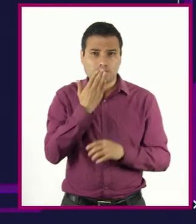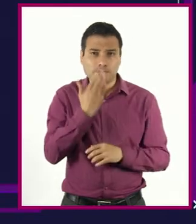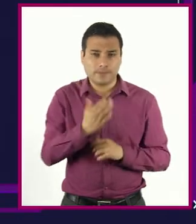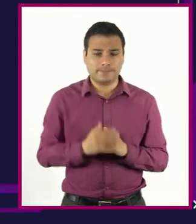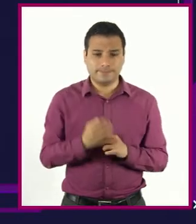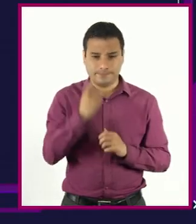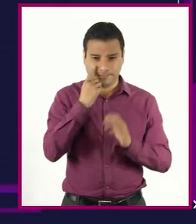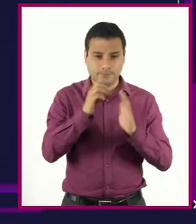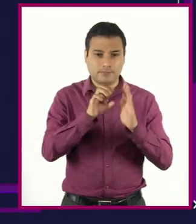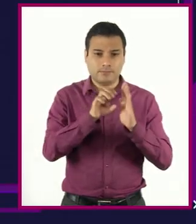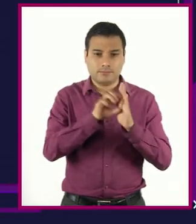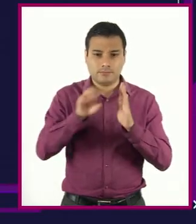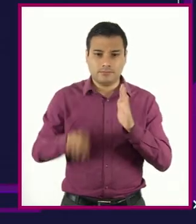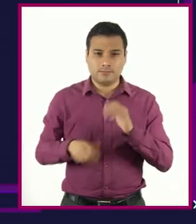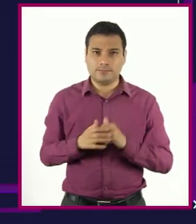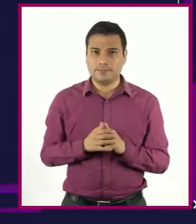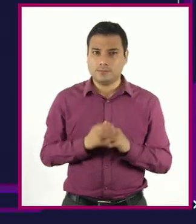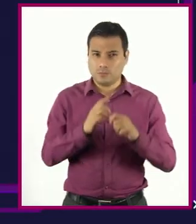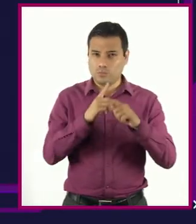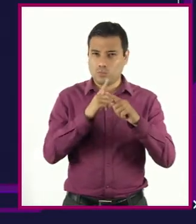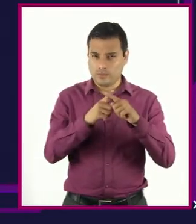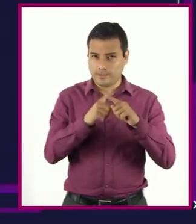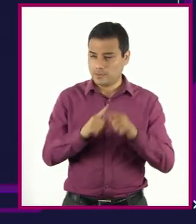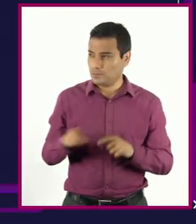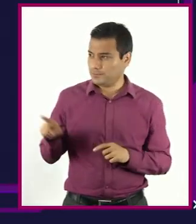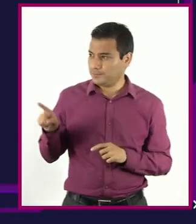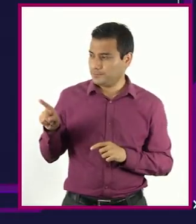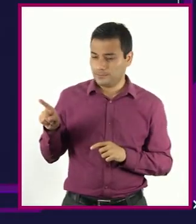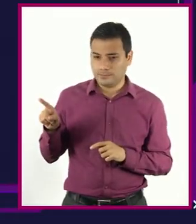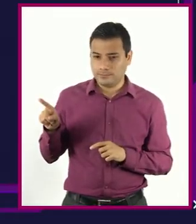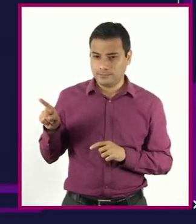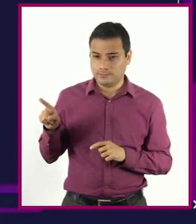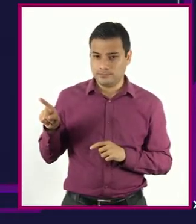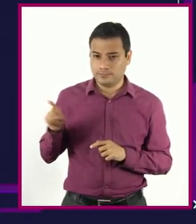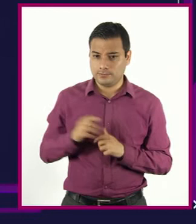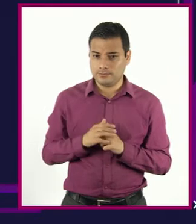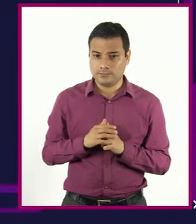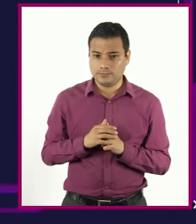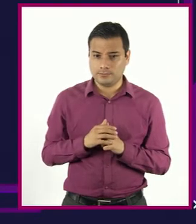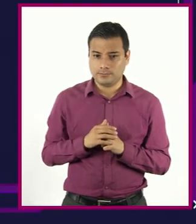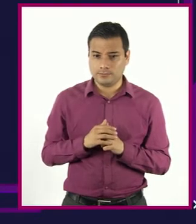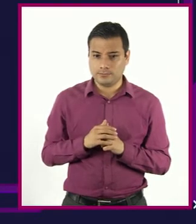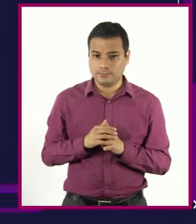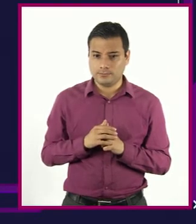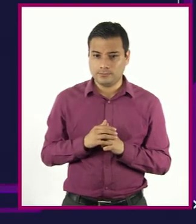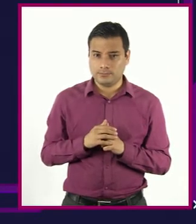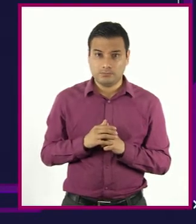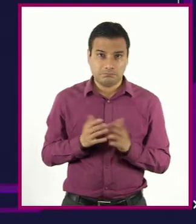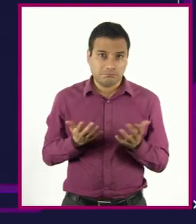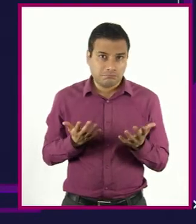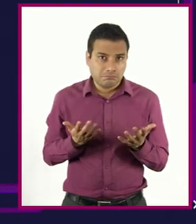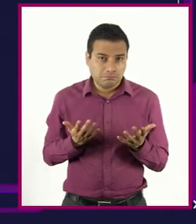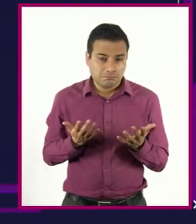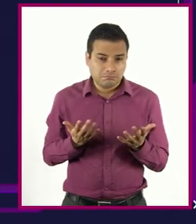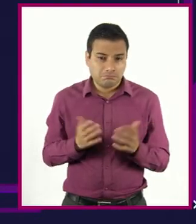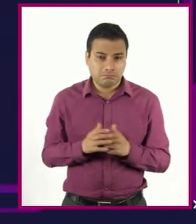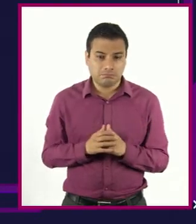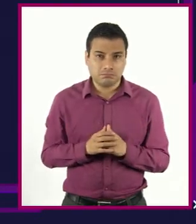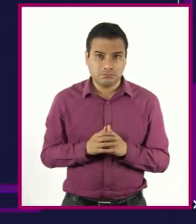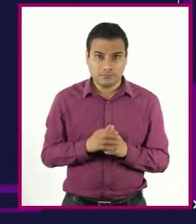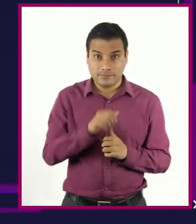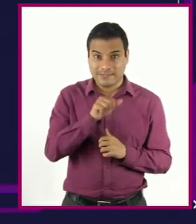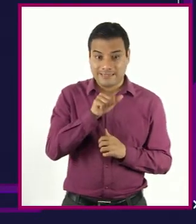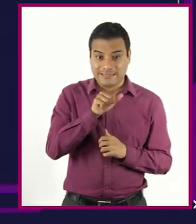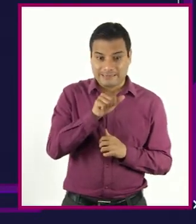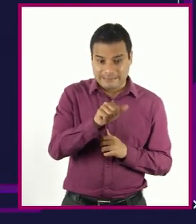por 5.01 es igual a 15.03, más 1 es igual a